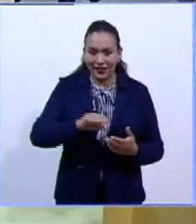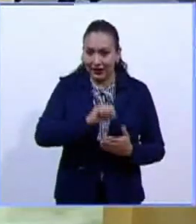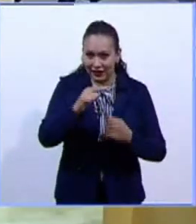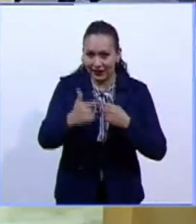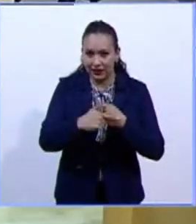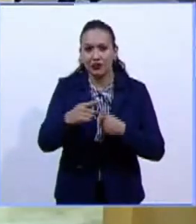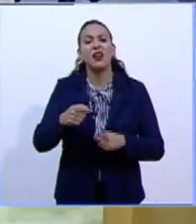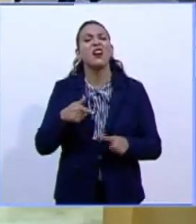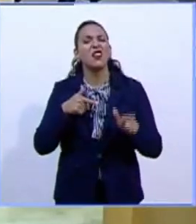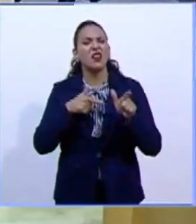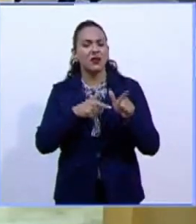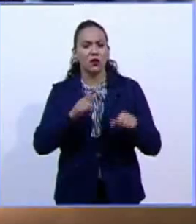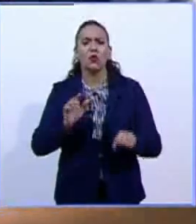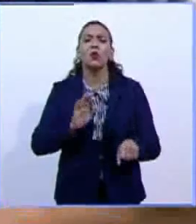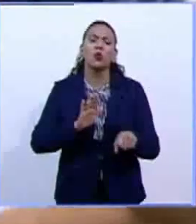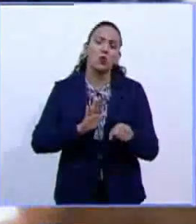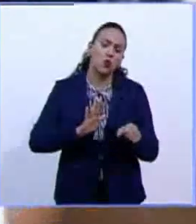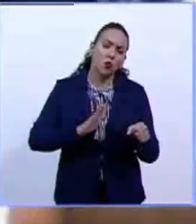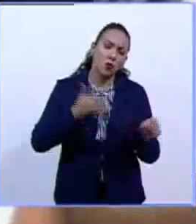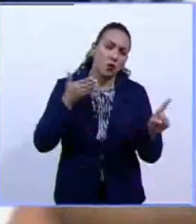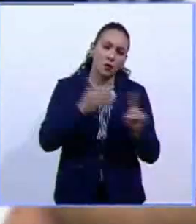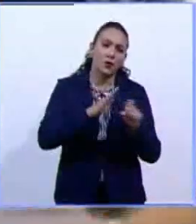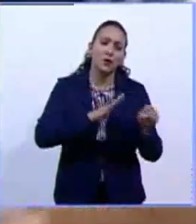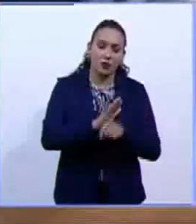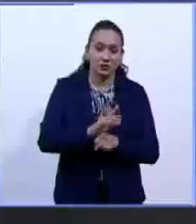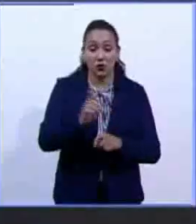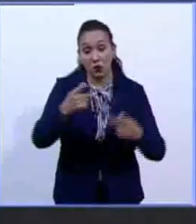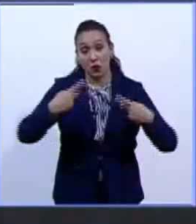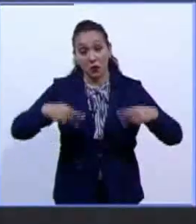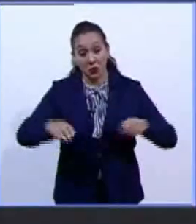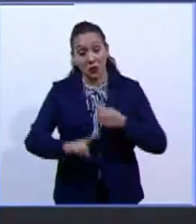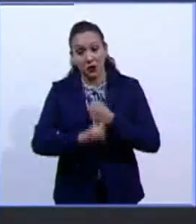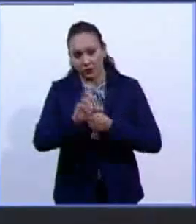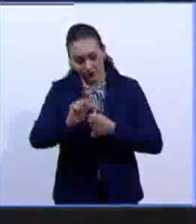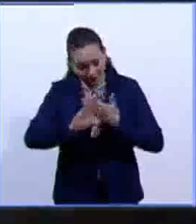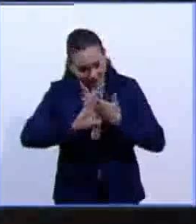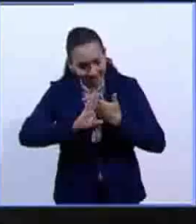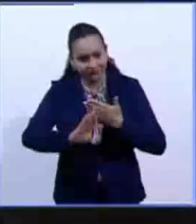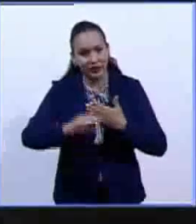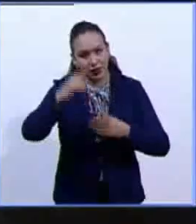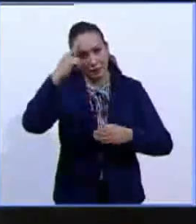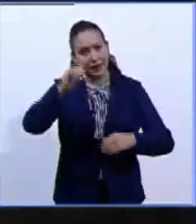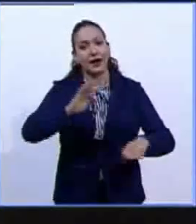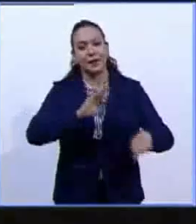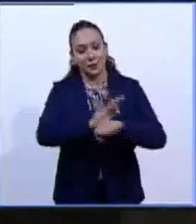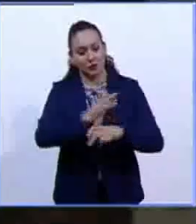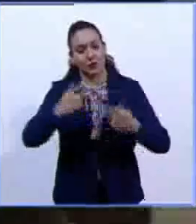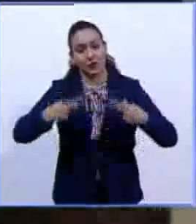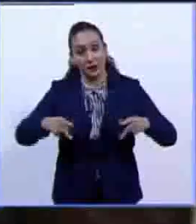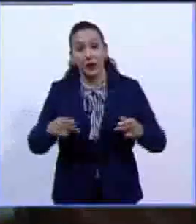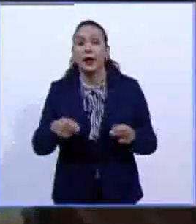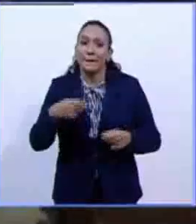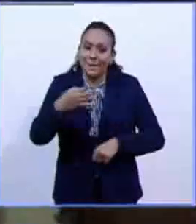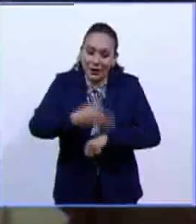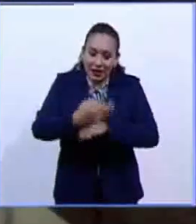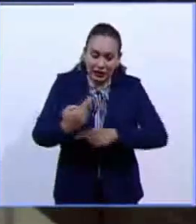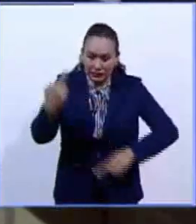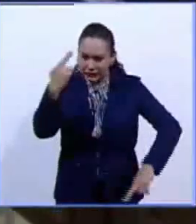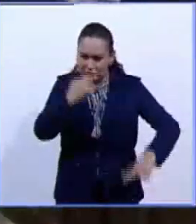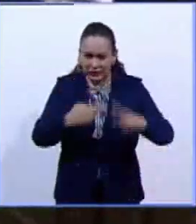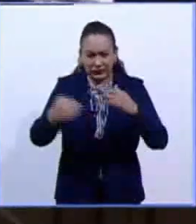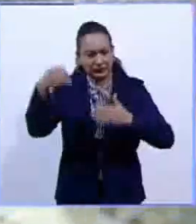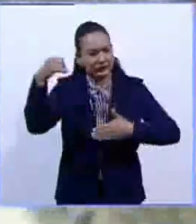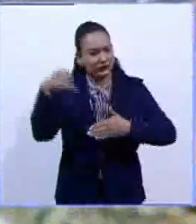materia del juicio y evitar que los particulares sufran afectaciones a su esfera jurídica mientras se resuelve el fondo del asunto.